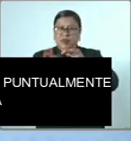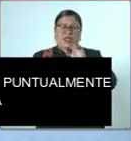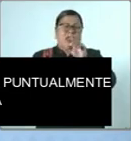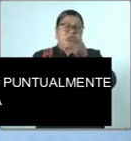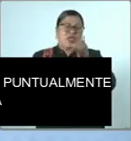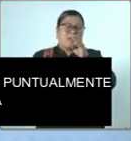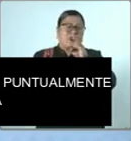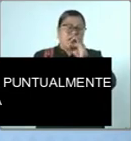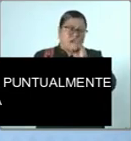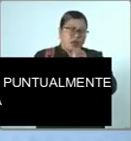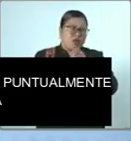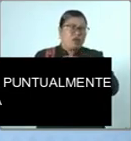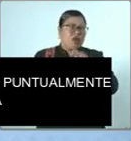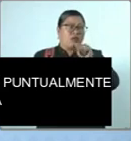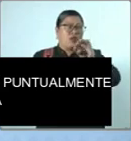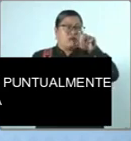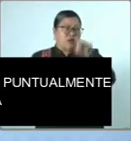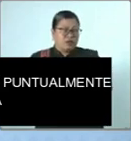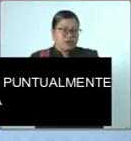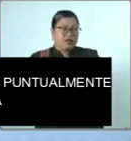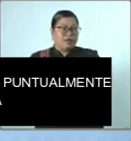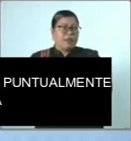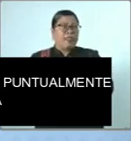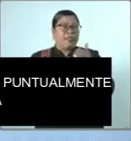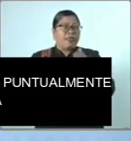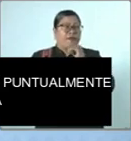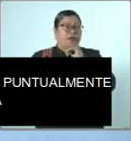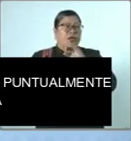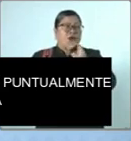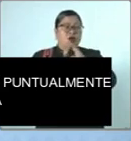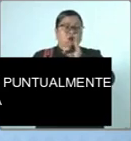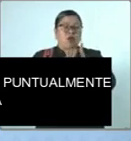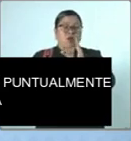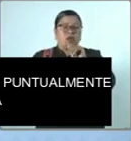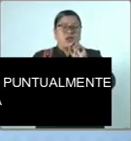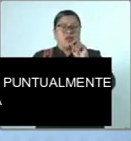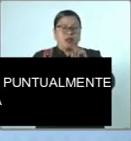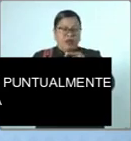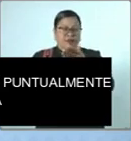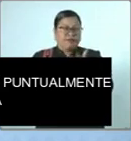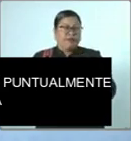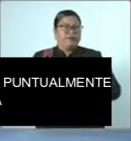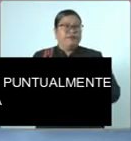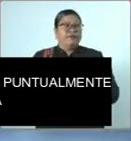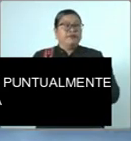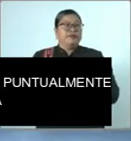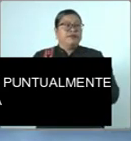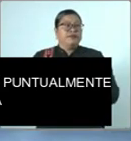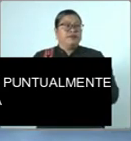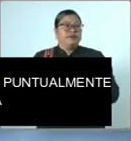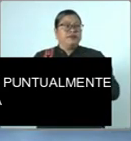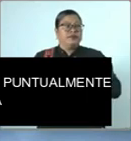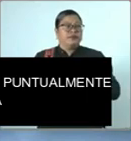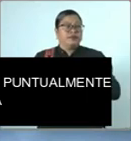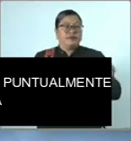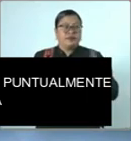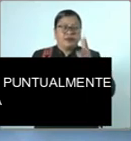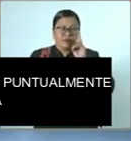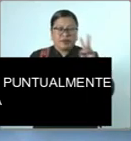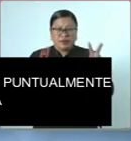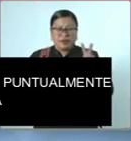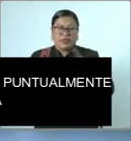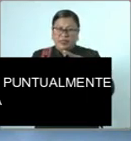Llavero, San Juan Bautista Tustepec y San Lucas Ojitlán. La que sigue, por favor. Aquí están, podemos observar